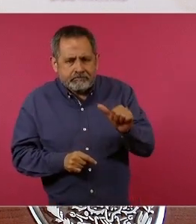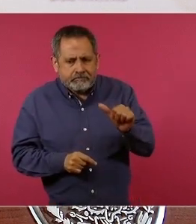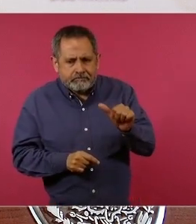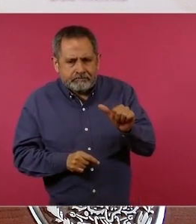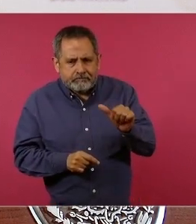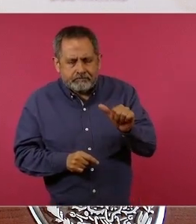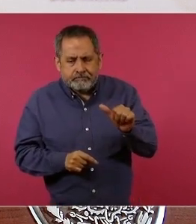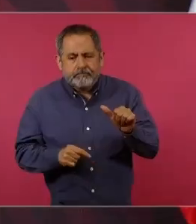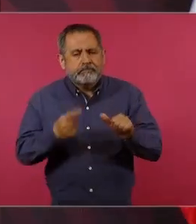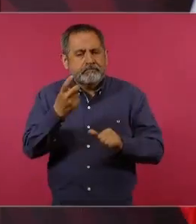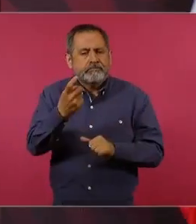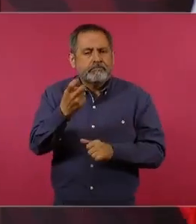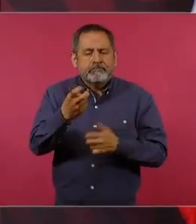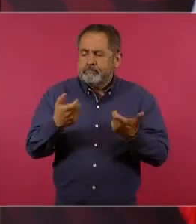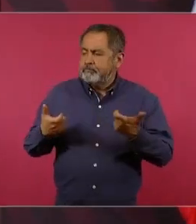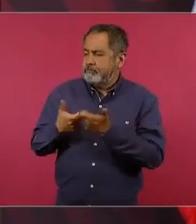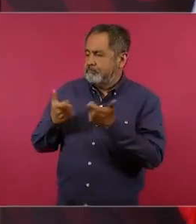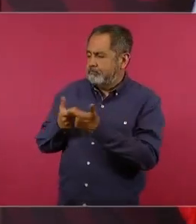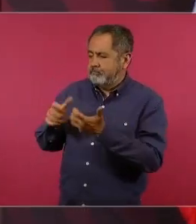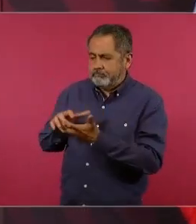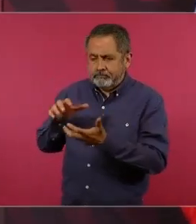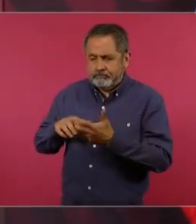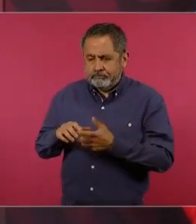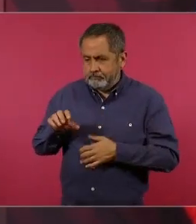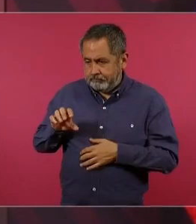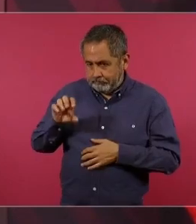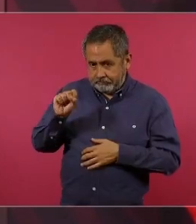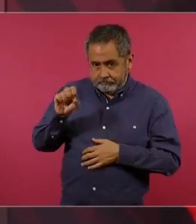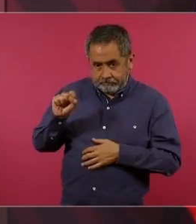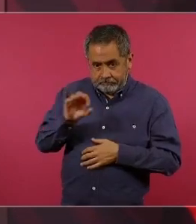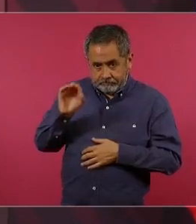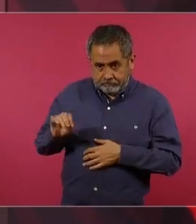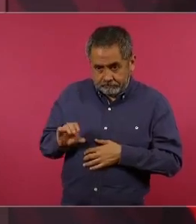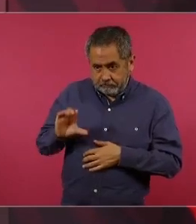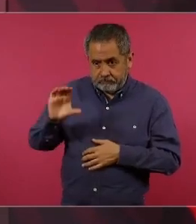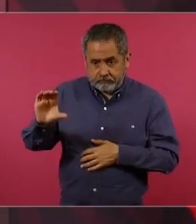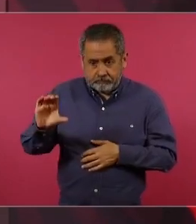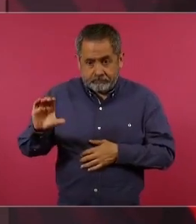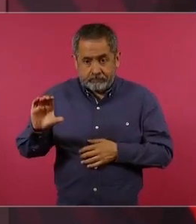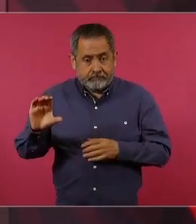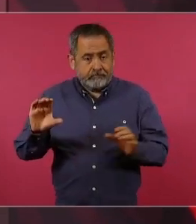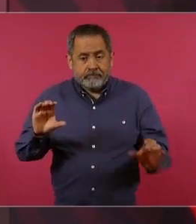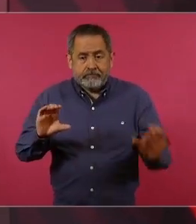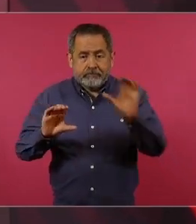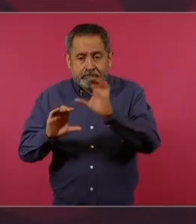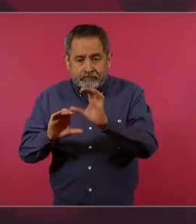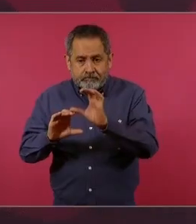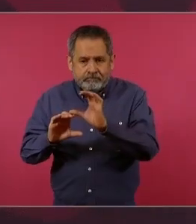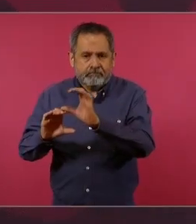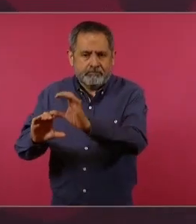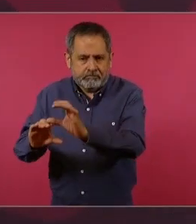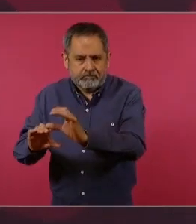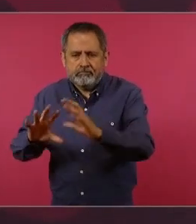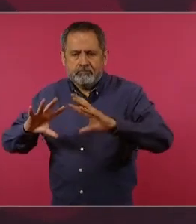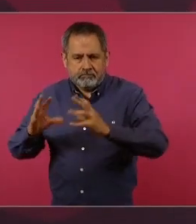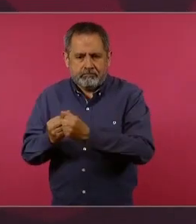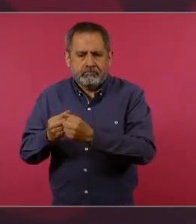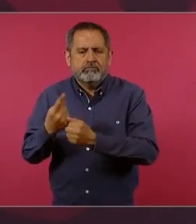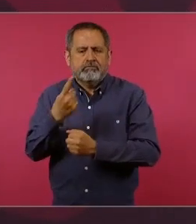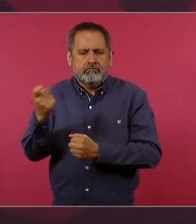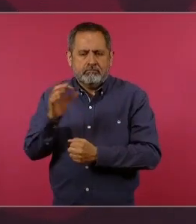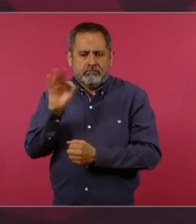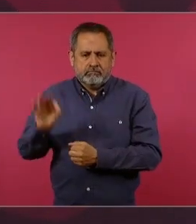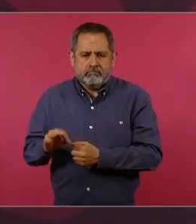Por eso es el fondo, para compensar. Y el día primero de julio empieza